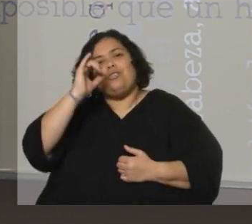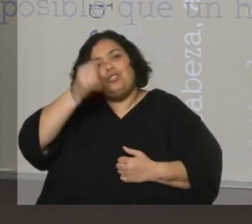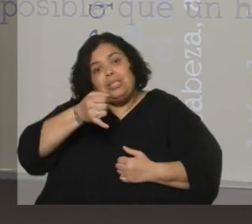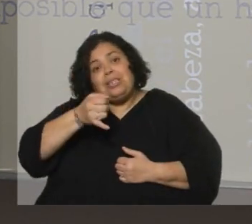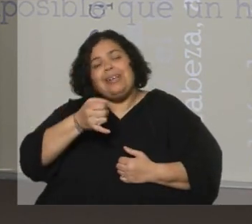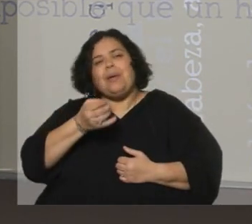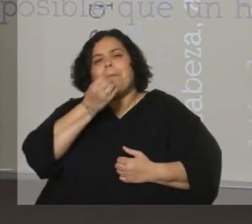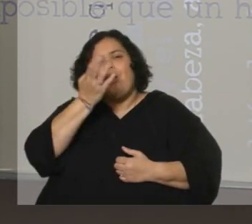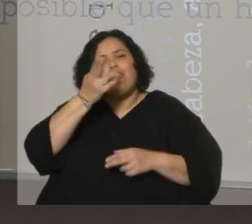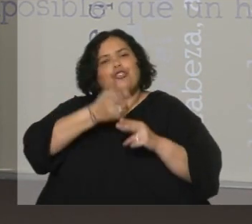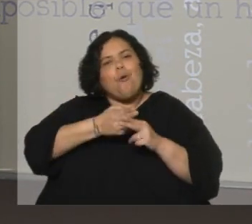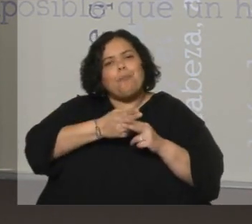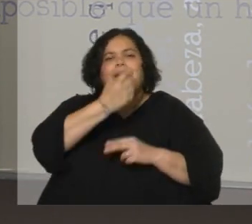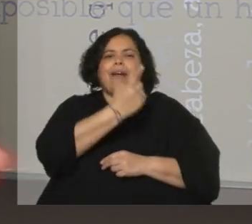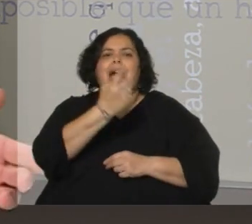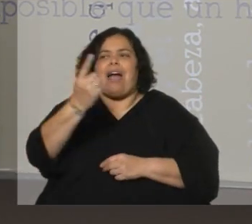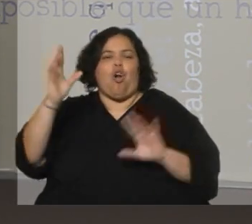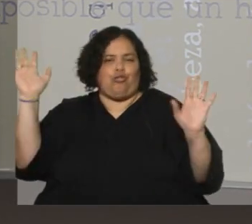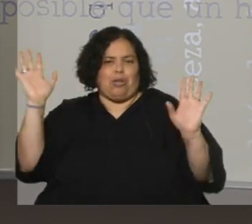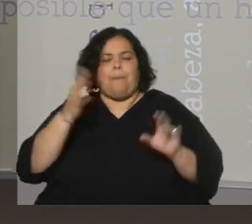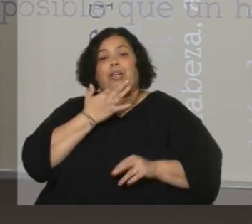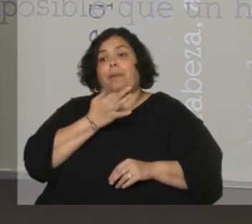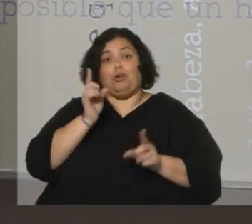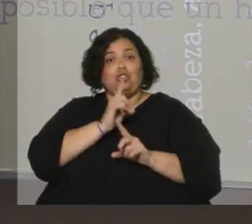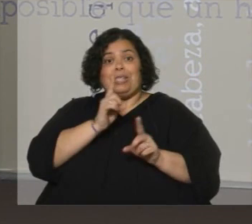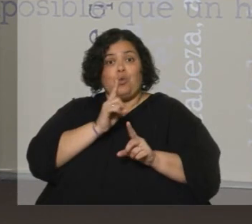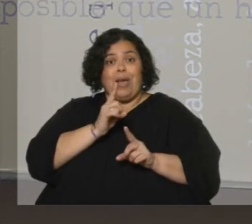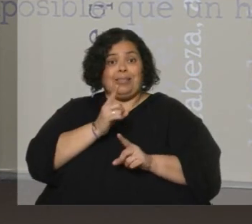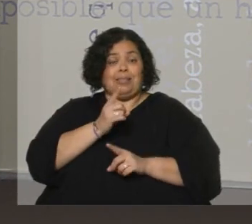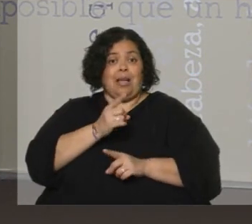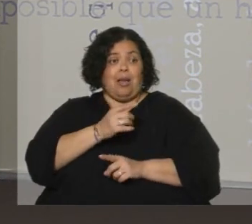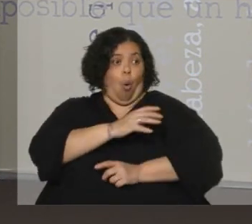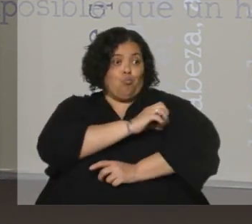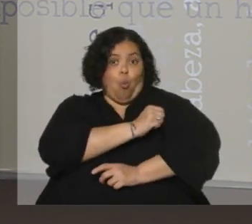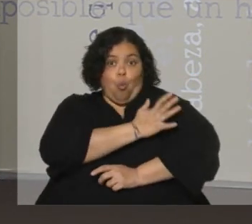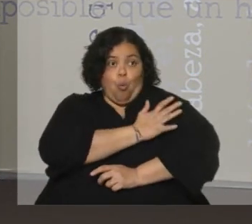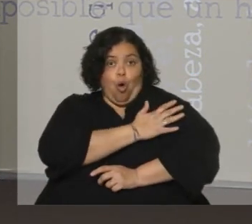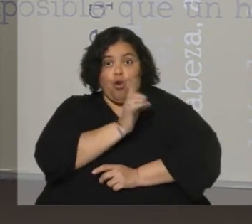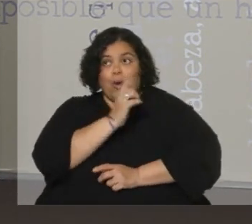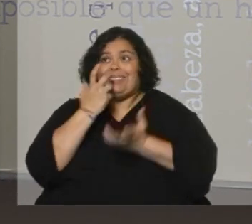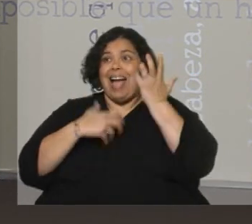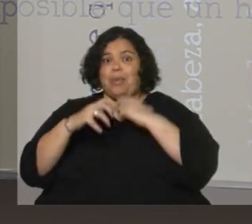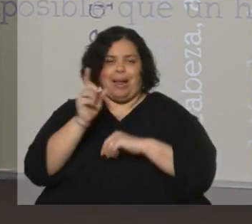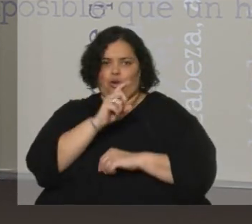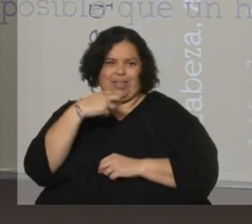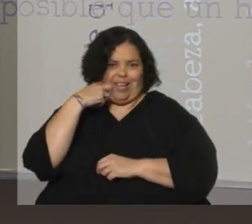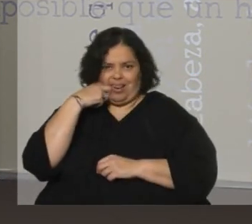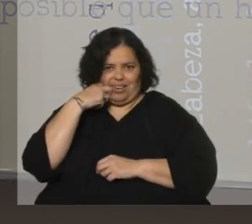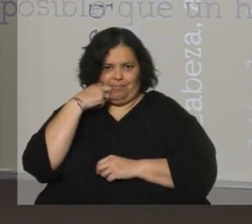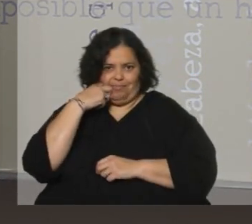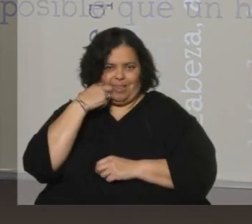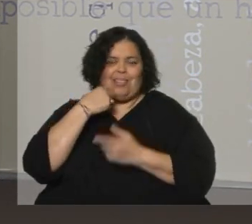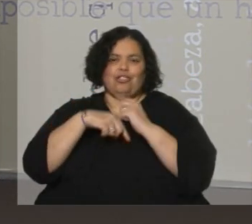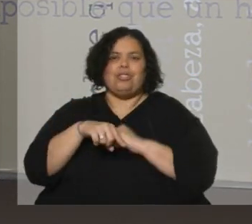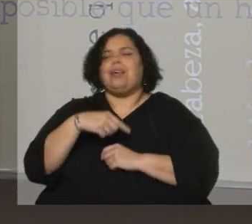por su nombre no este si no sale de un animal si no es un músculo no es carne Entonces no engañar al consumidor final y como decíamos el otro